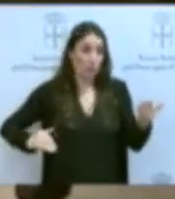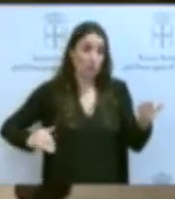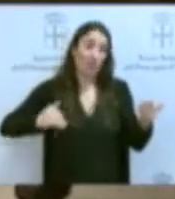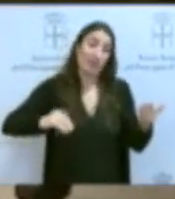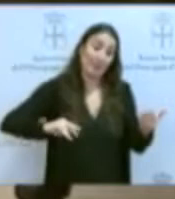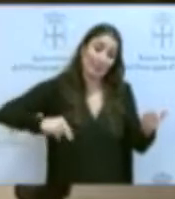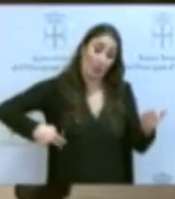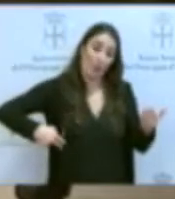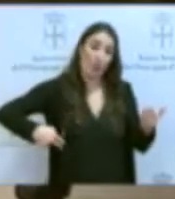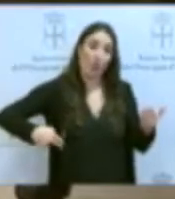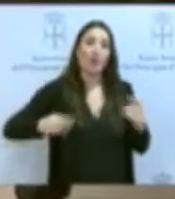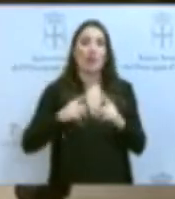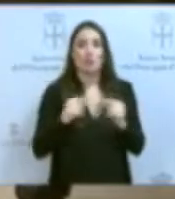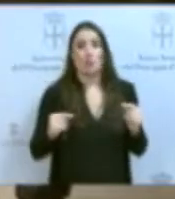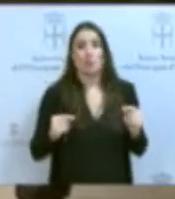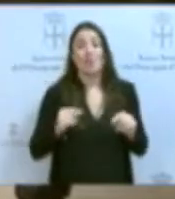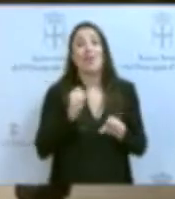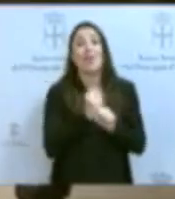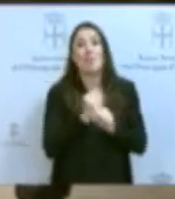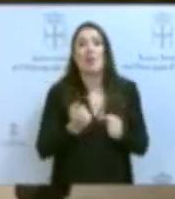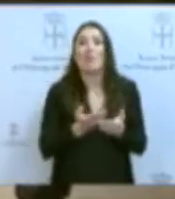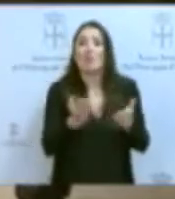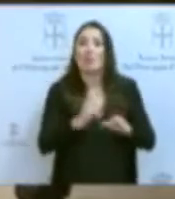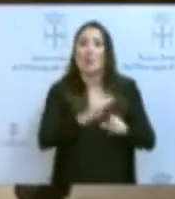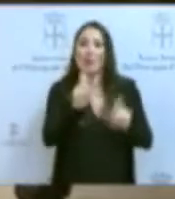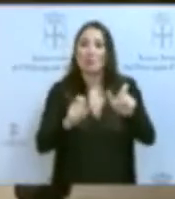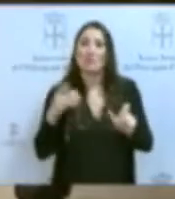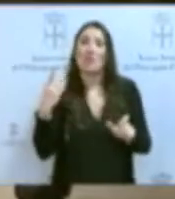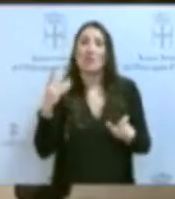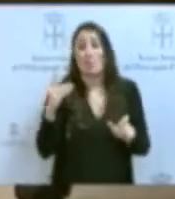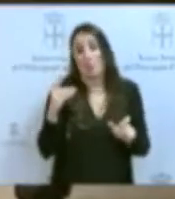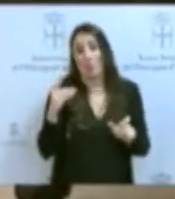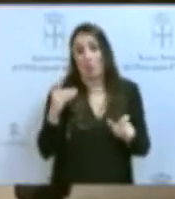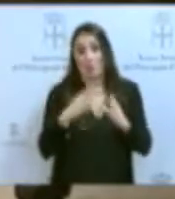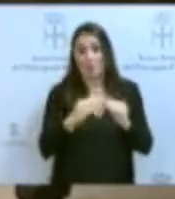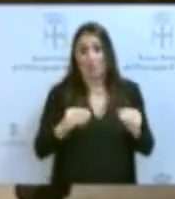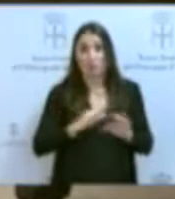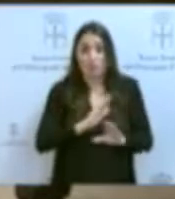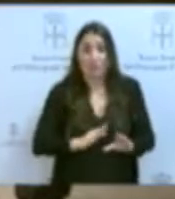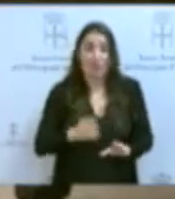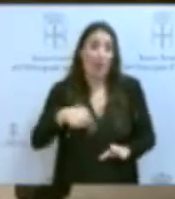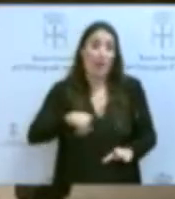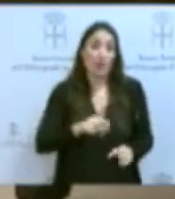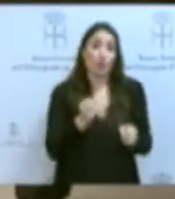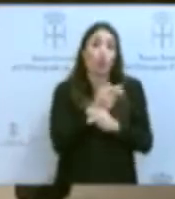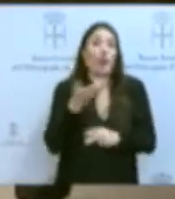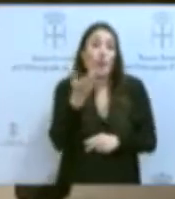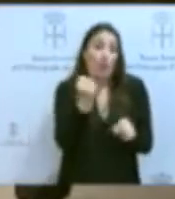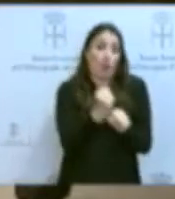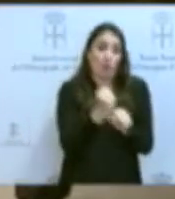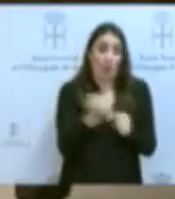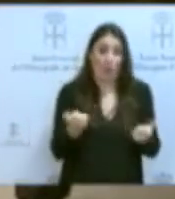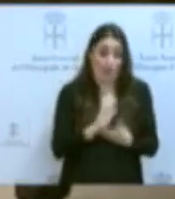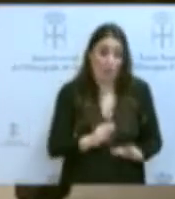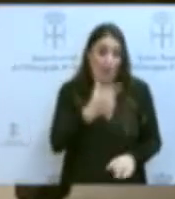diplomados universitarios, de tal manera que es más fácil pues acabar para un universitario poniendo copas que poniendo pesos en una balanza midiendo lo que pesa el alma.